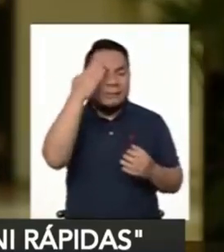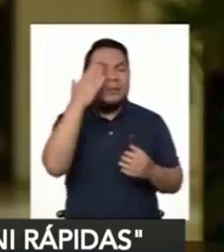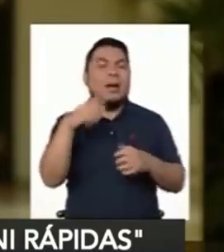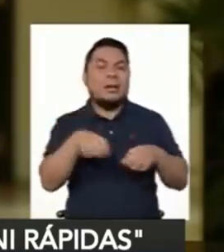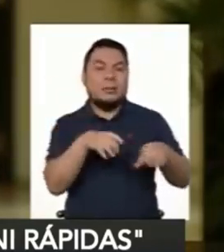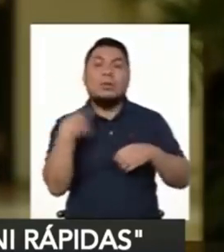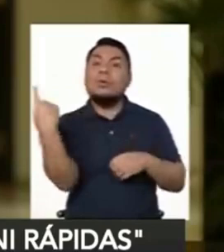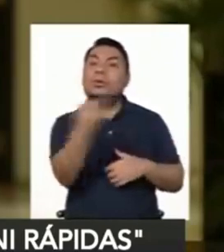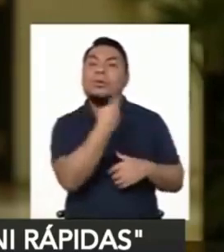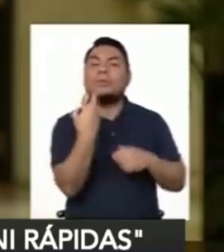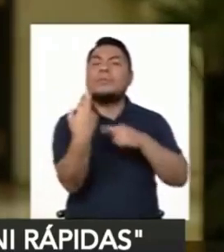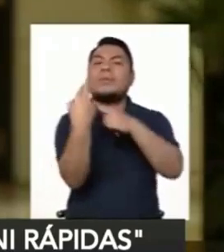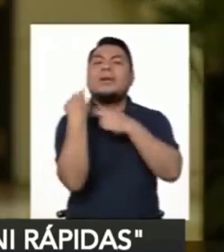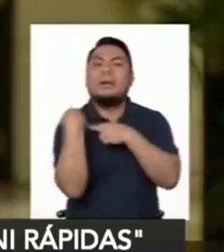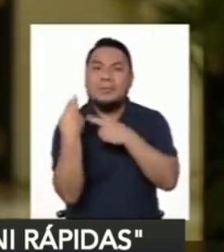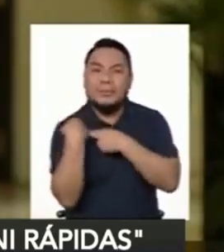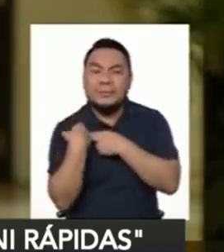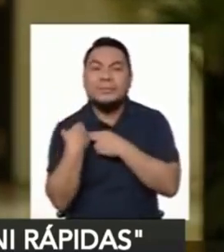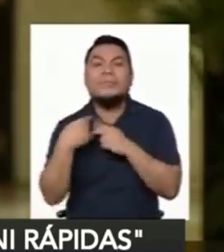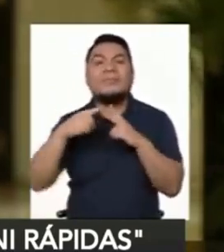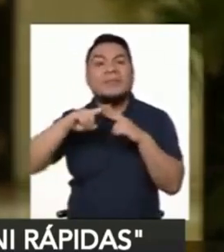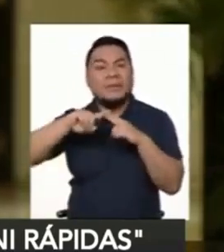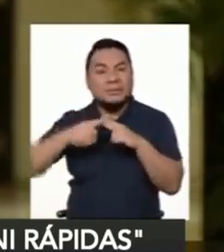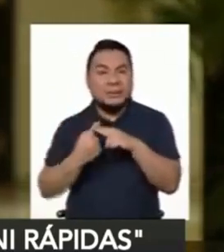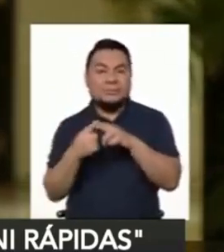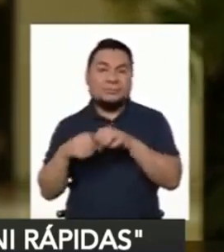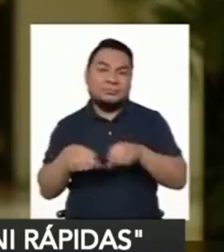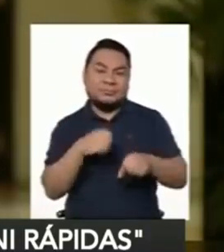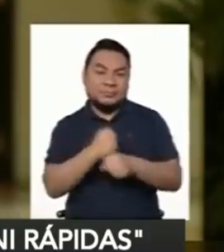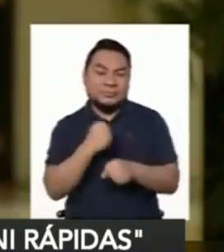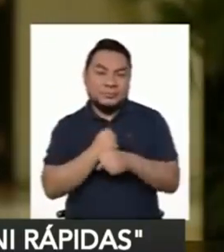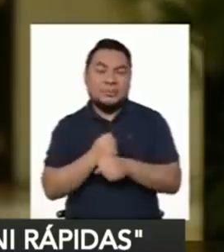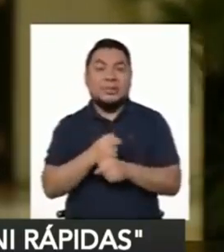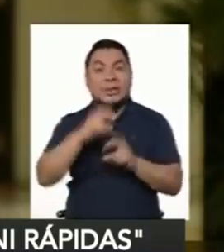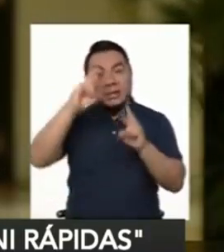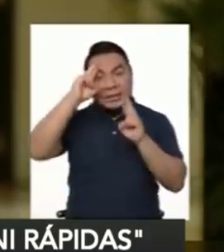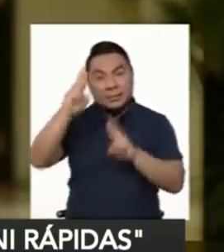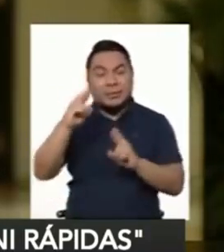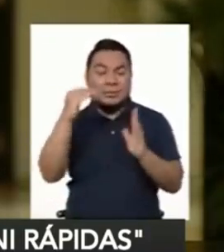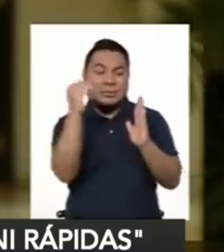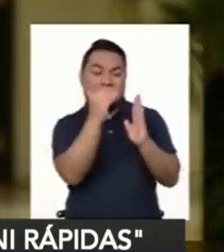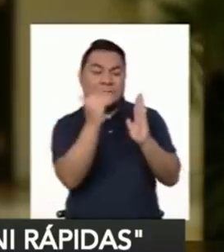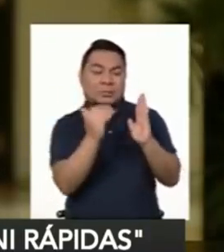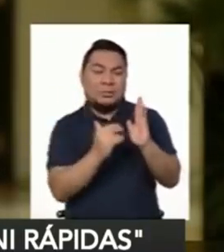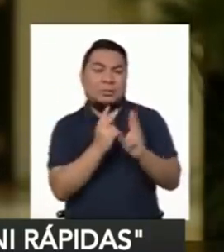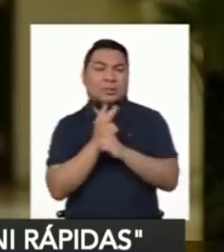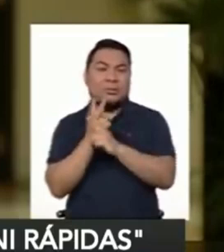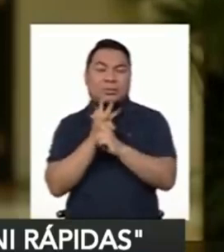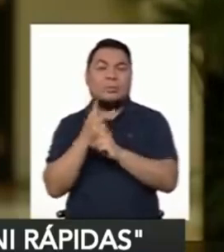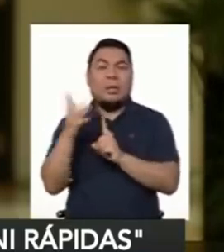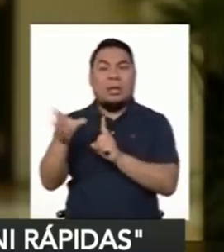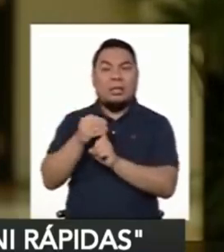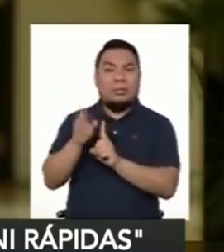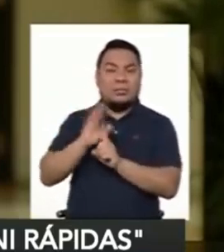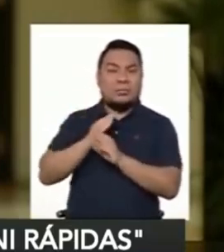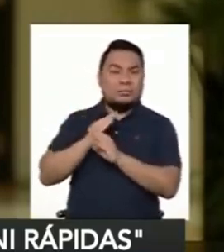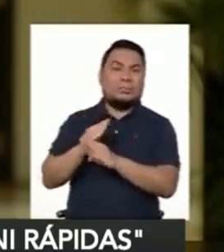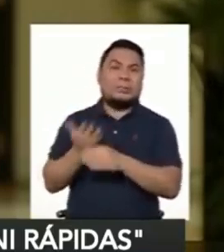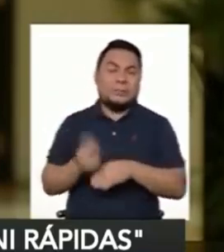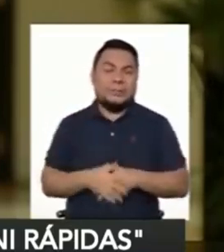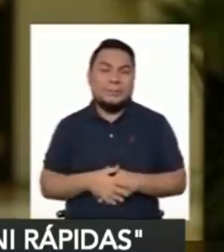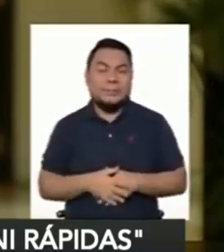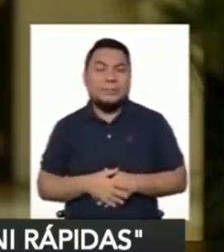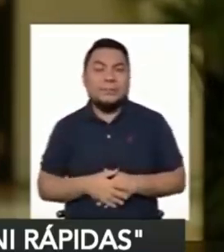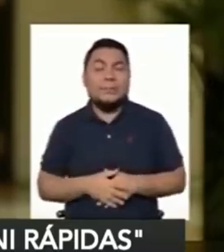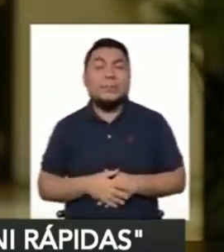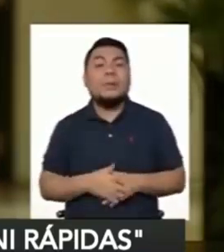responsable reiniciar las actividades respetando las indicaciones para evitar la propagación del virus. Por